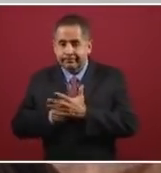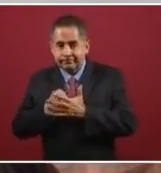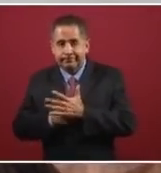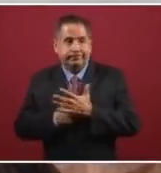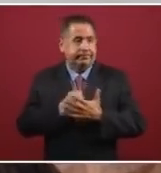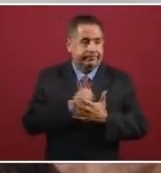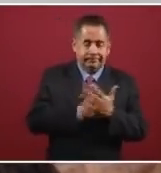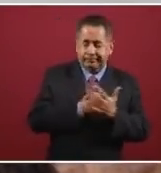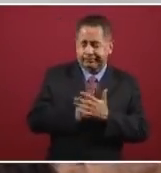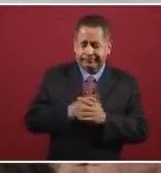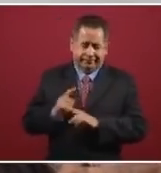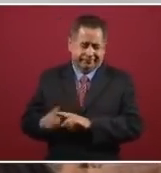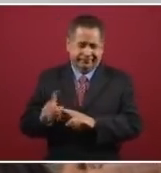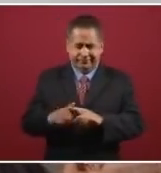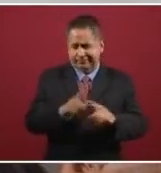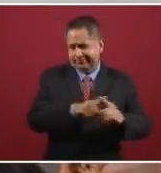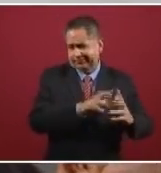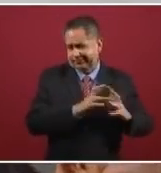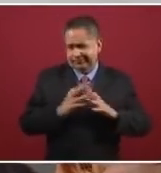de todo tipo,